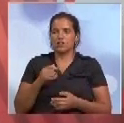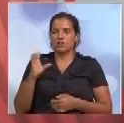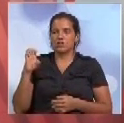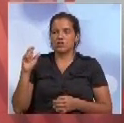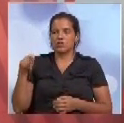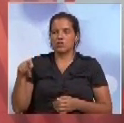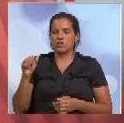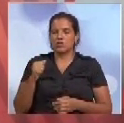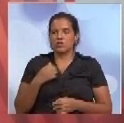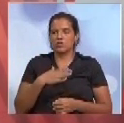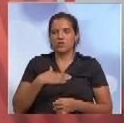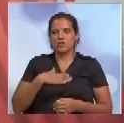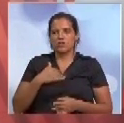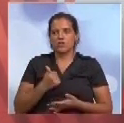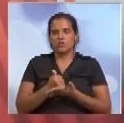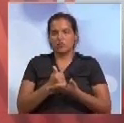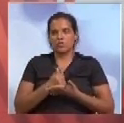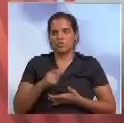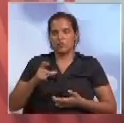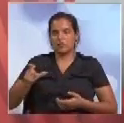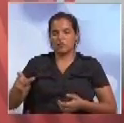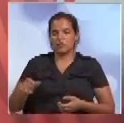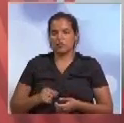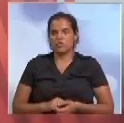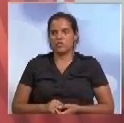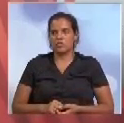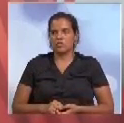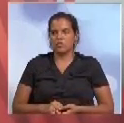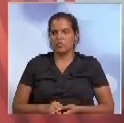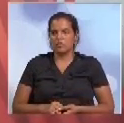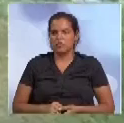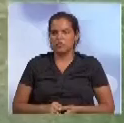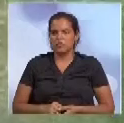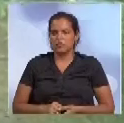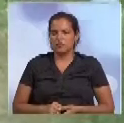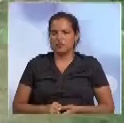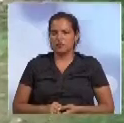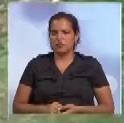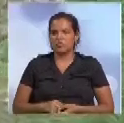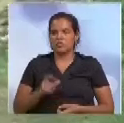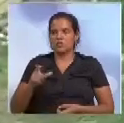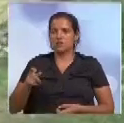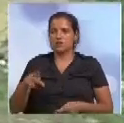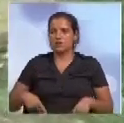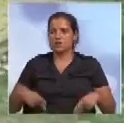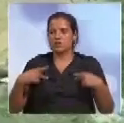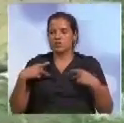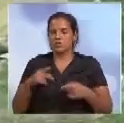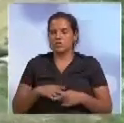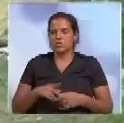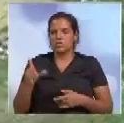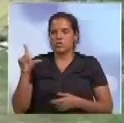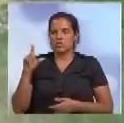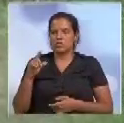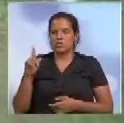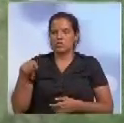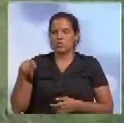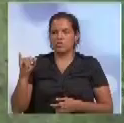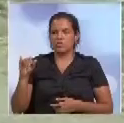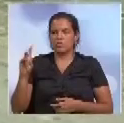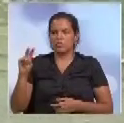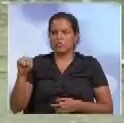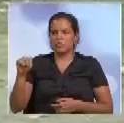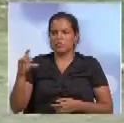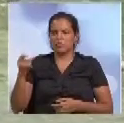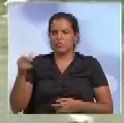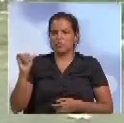Mateo doten de líquido vital a la población de manera regular. Moradores del sector de Pianguapí se sienten afectados por la